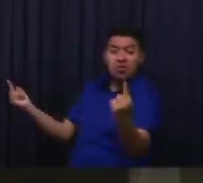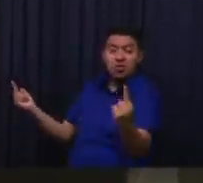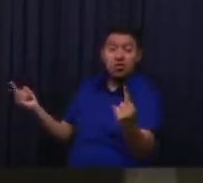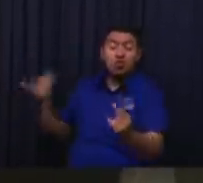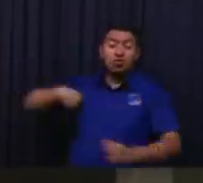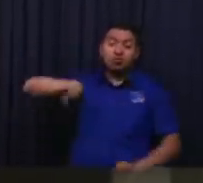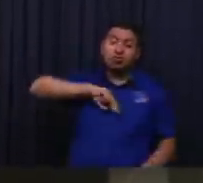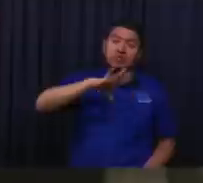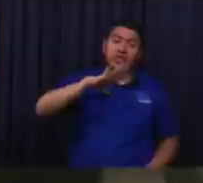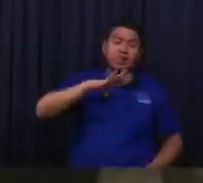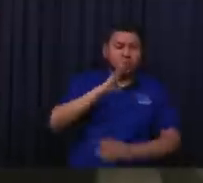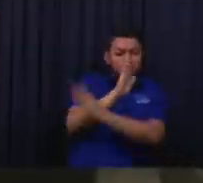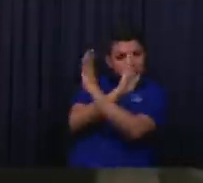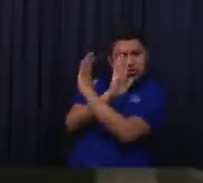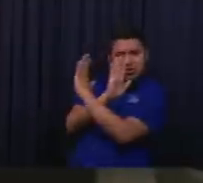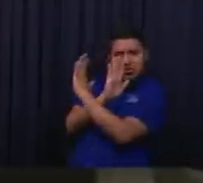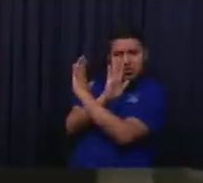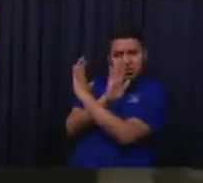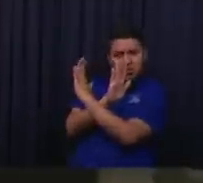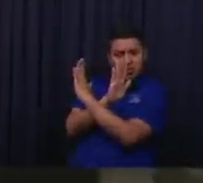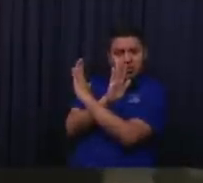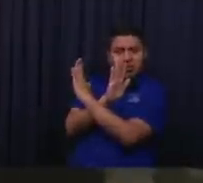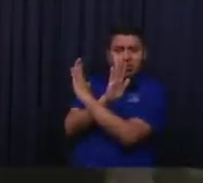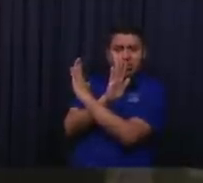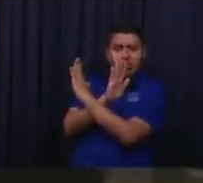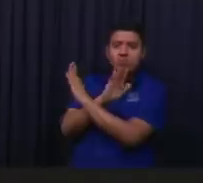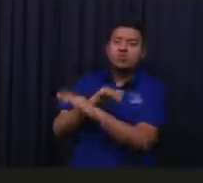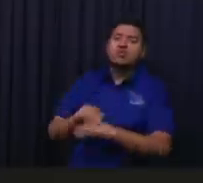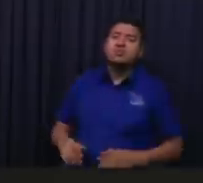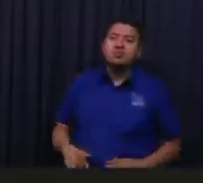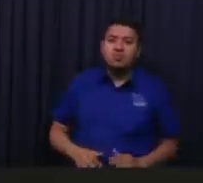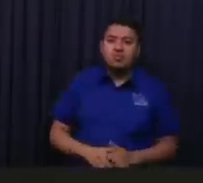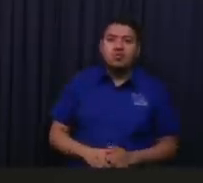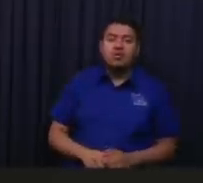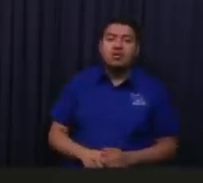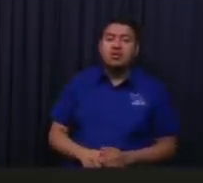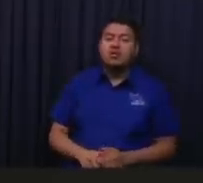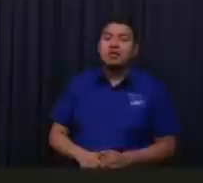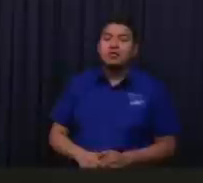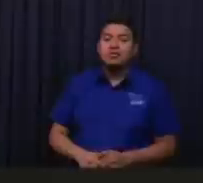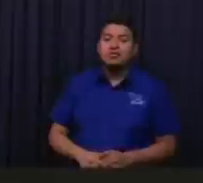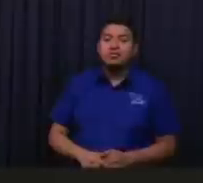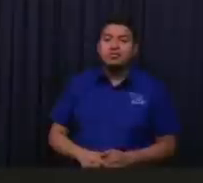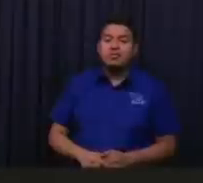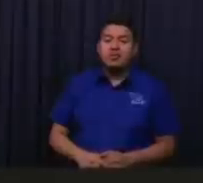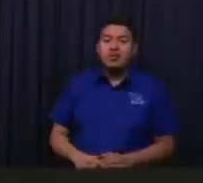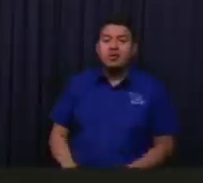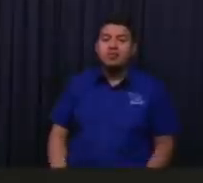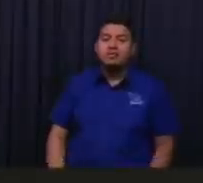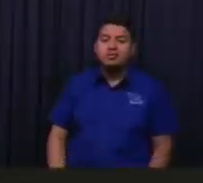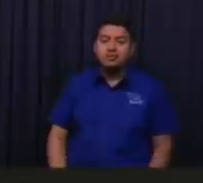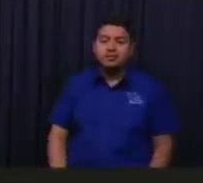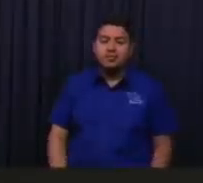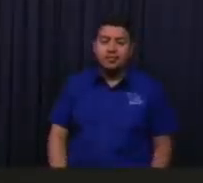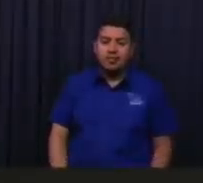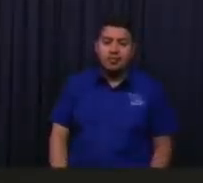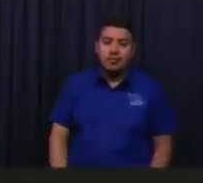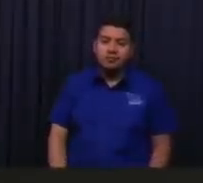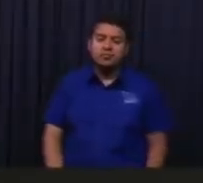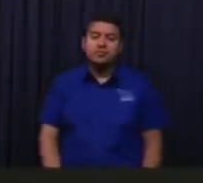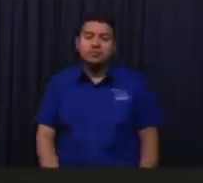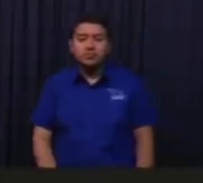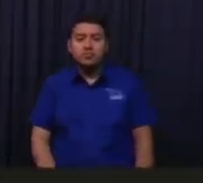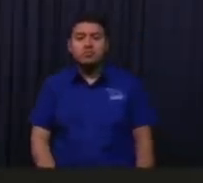alguna manera el Salmo 91, cuando, aunque ya estoy predicando otra vez de nuevo en eso y me quiero, no, porque después no termino el